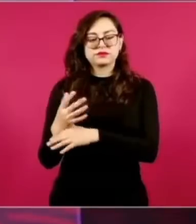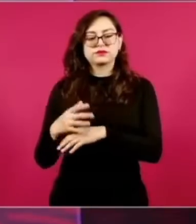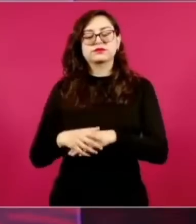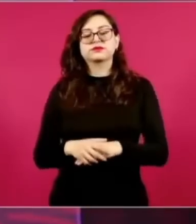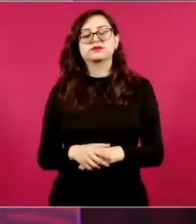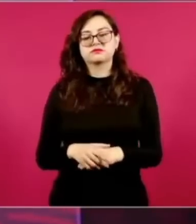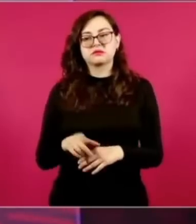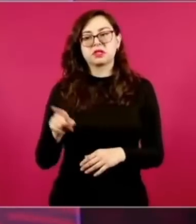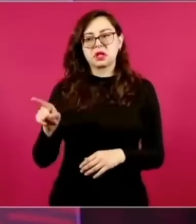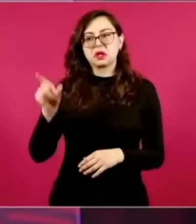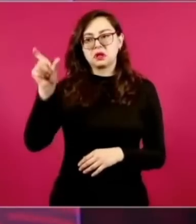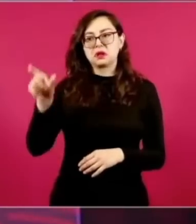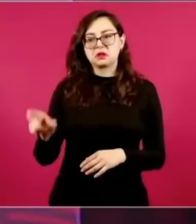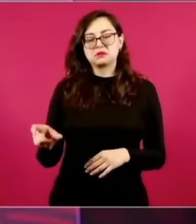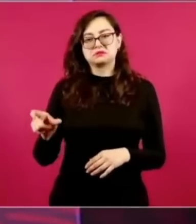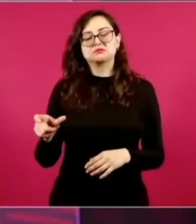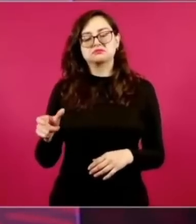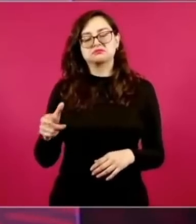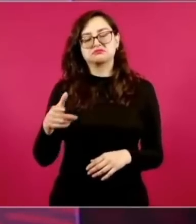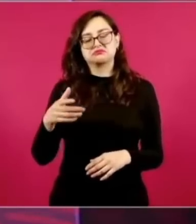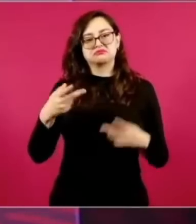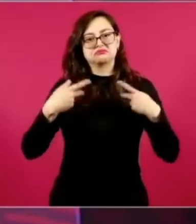progresistas